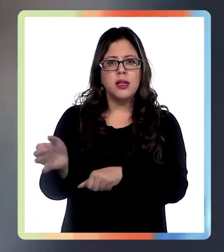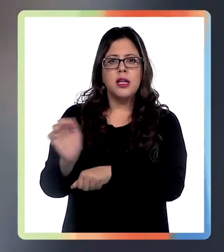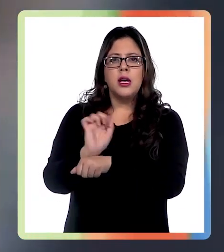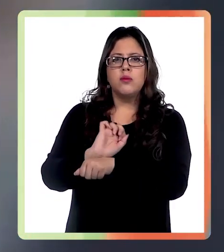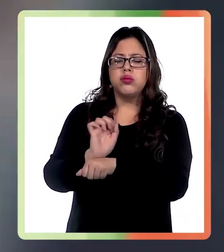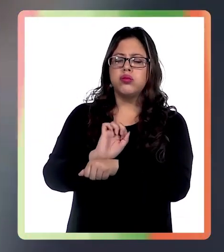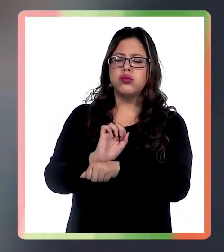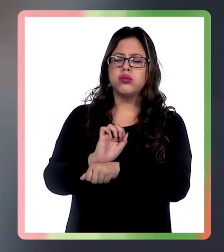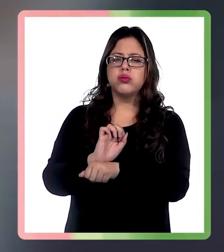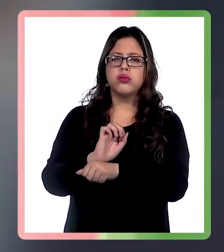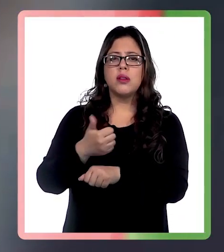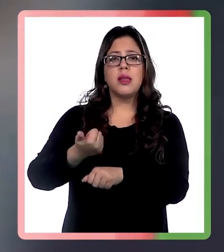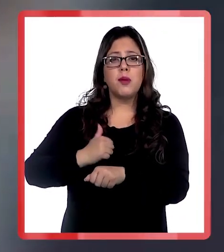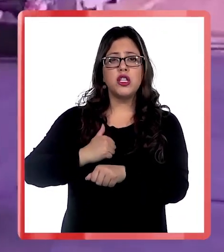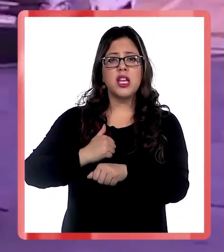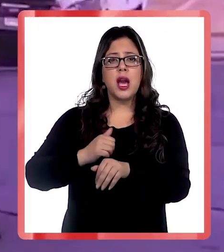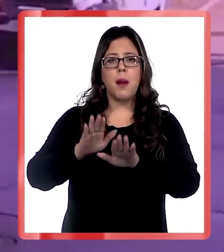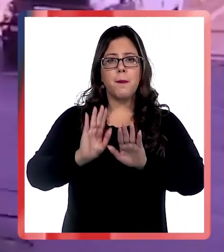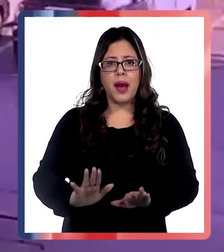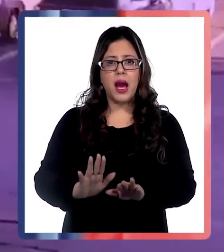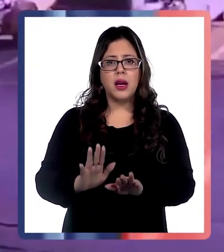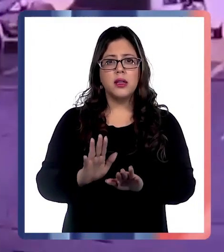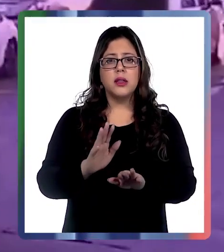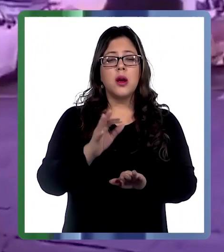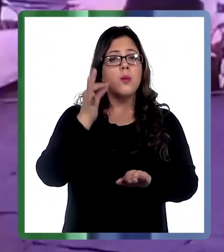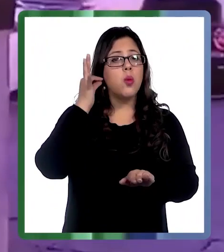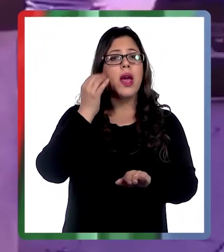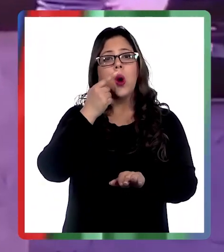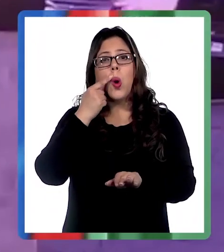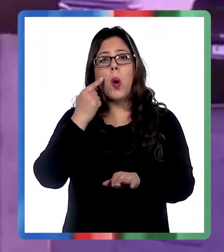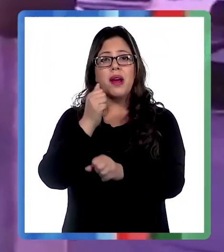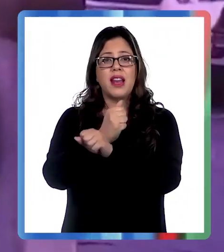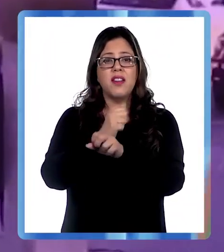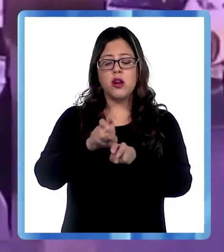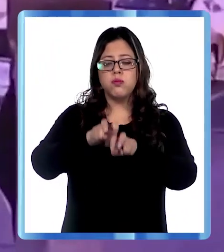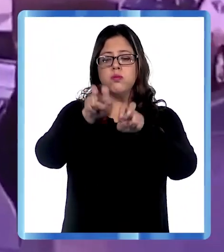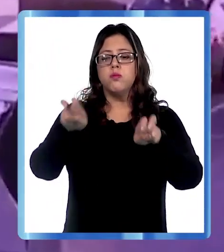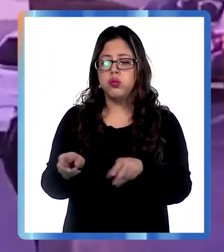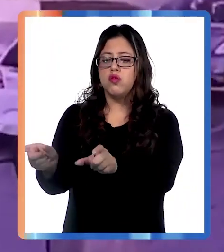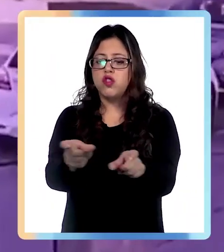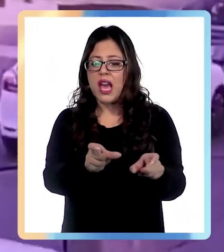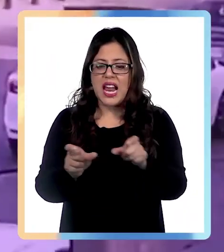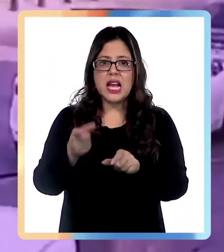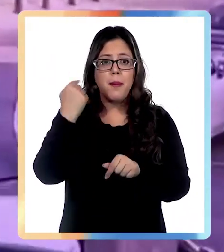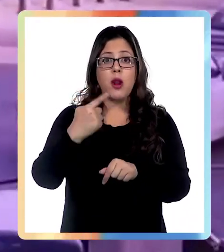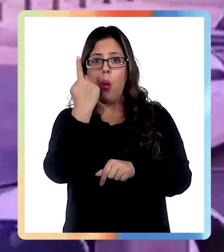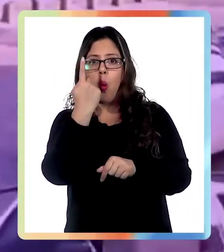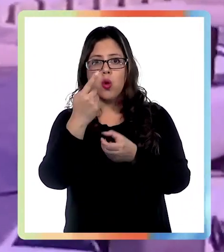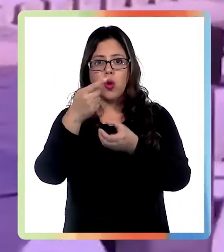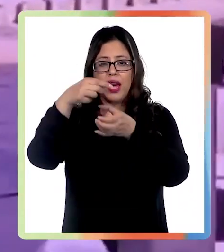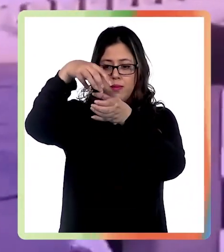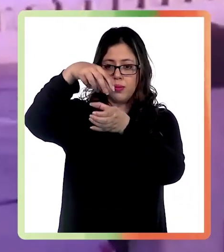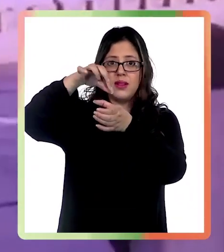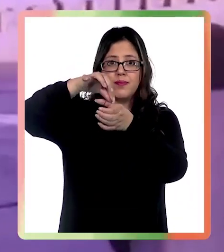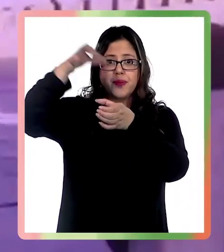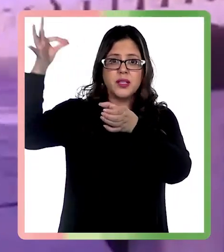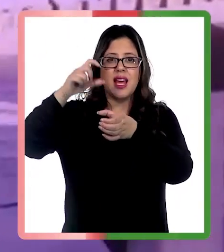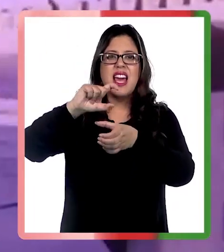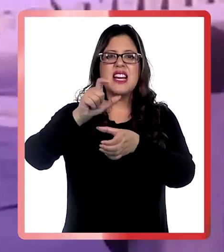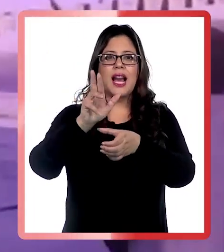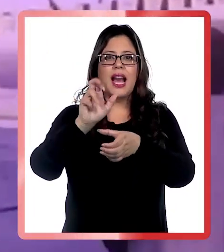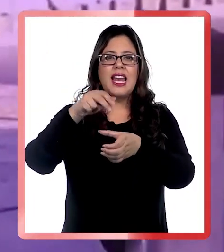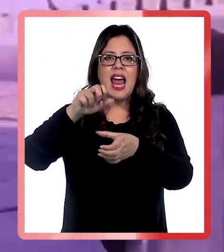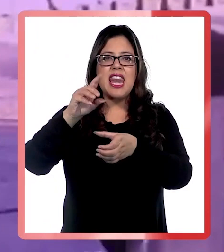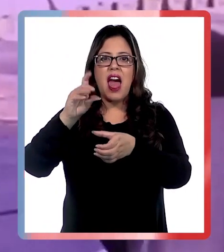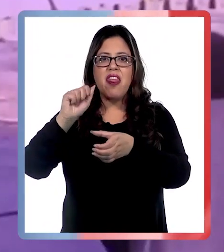automóvil policial se detuvo una carabinera y un carabinero intentaron fiscalizar a ambas personas pero uno de ellos sacó una granada de su